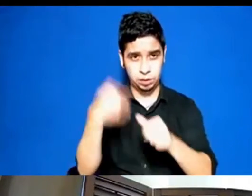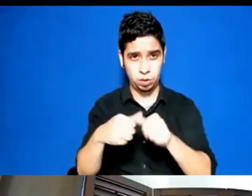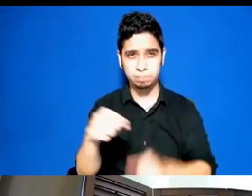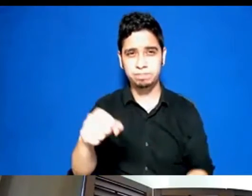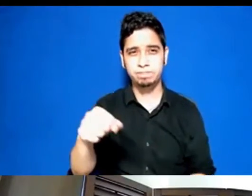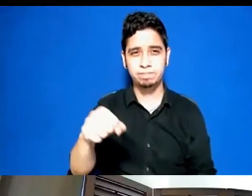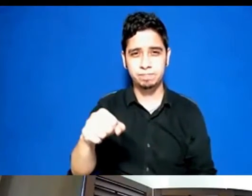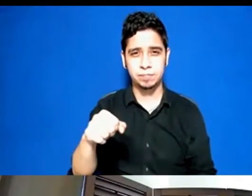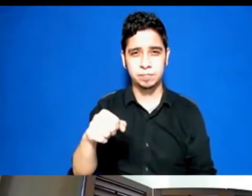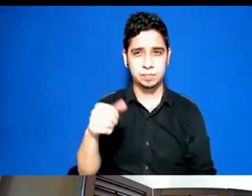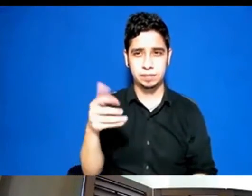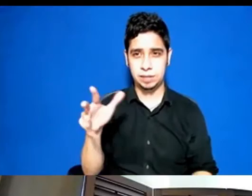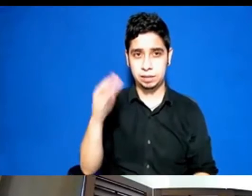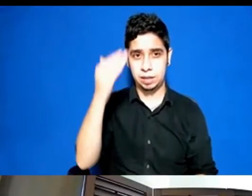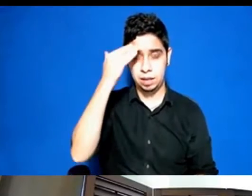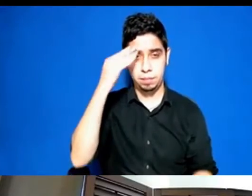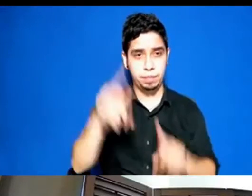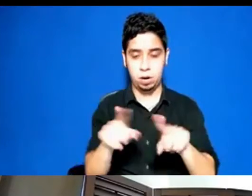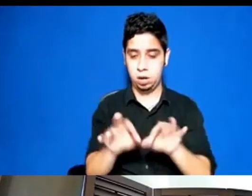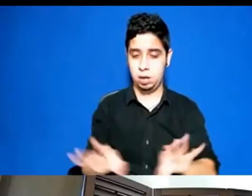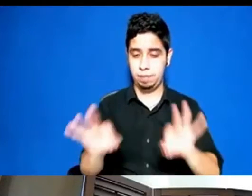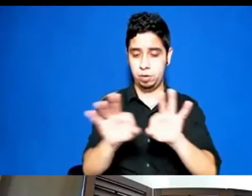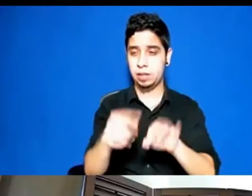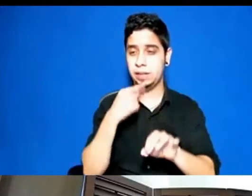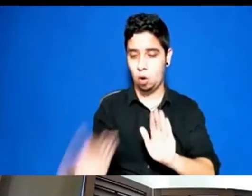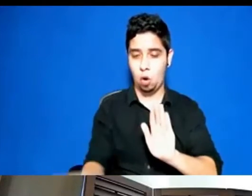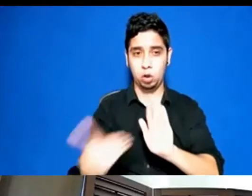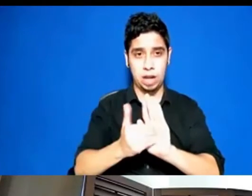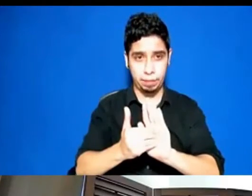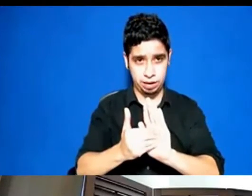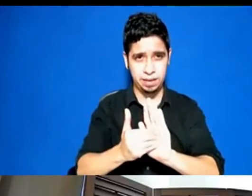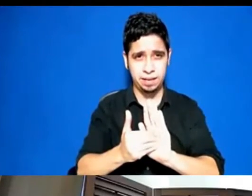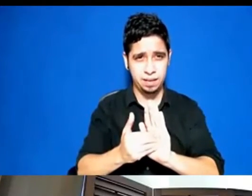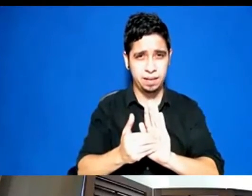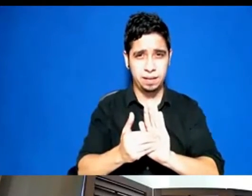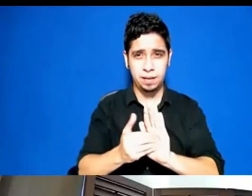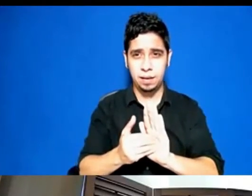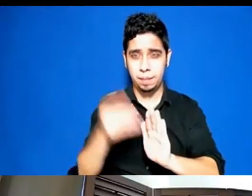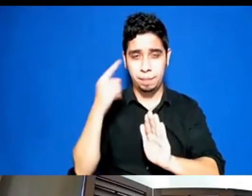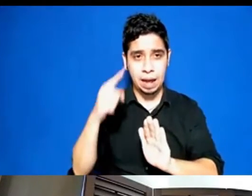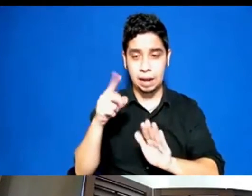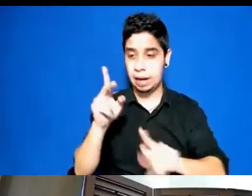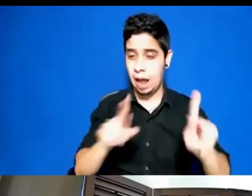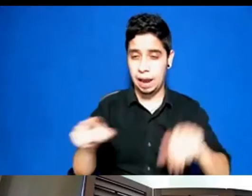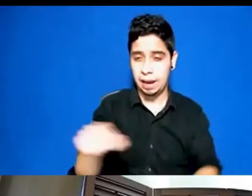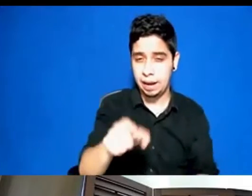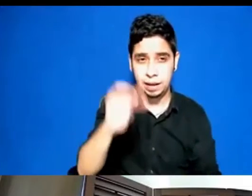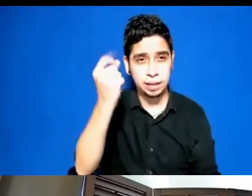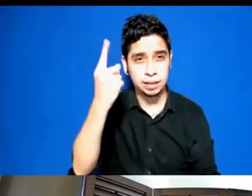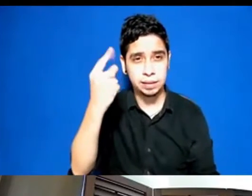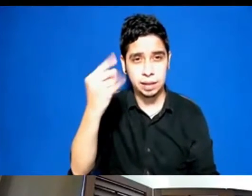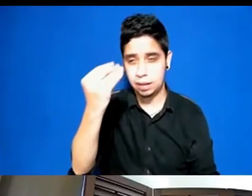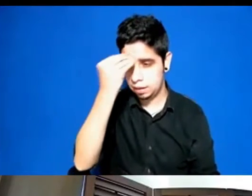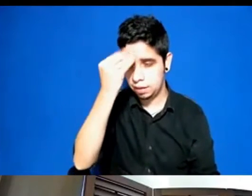ya sabe. Es importante repetirlo como si fuese un mantra, para que la gente se lo grabe, que no